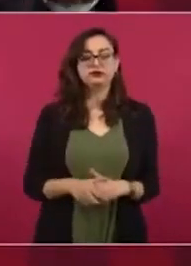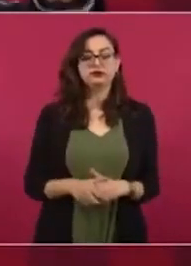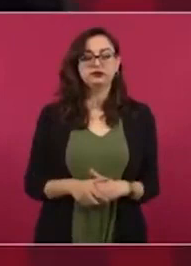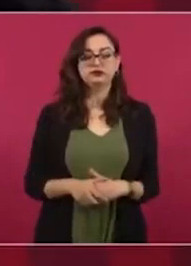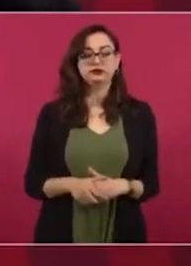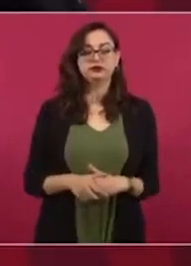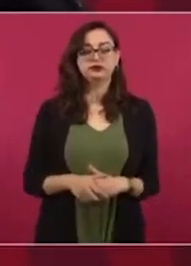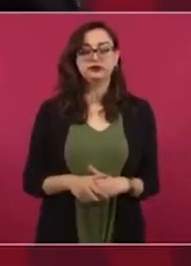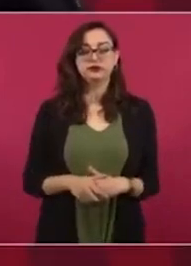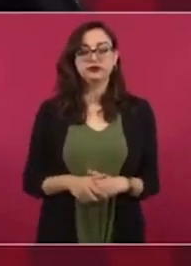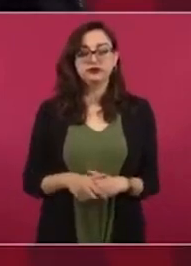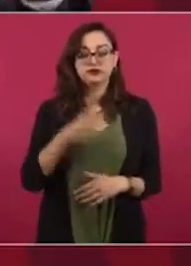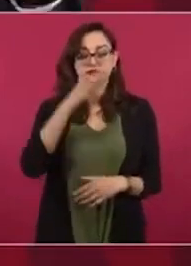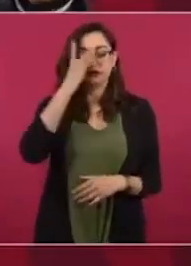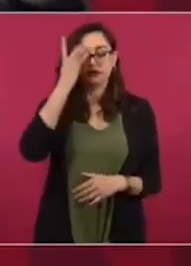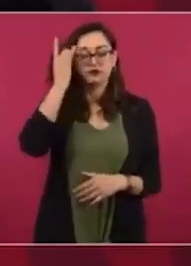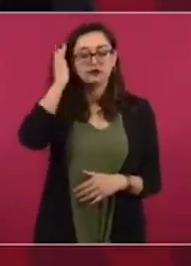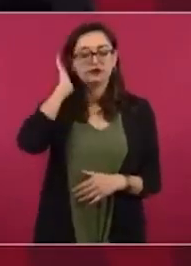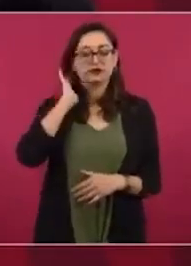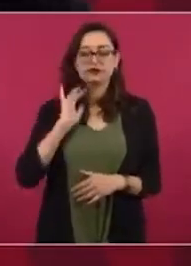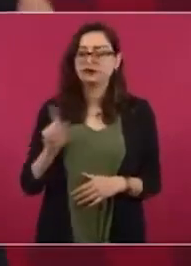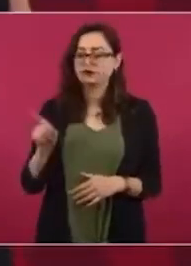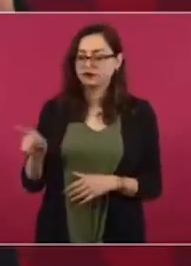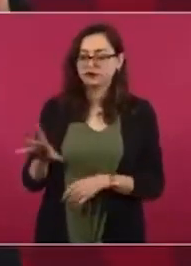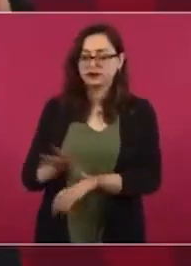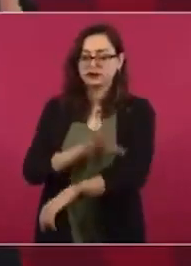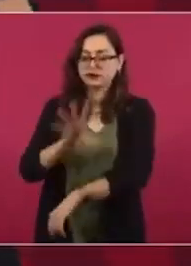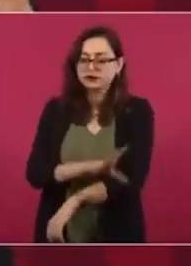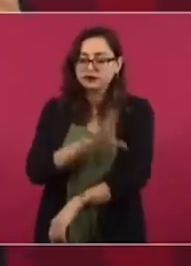de la generación y del mercado,